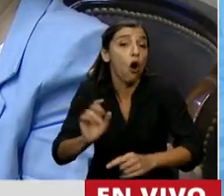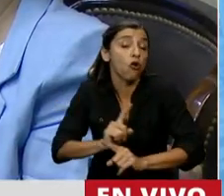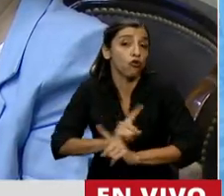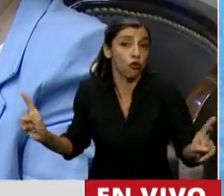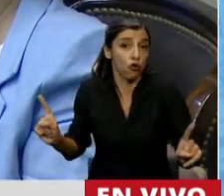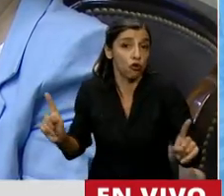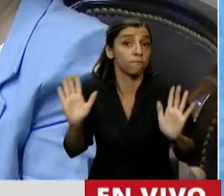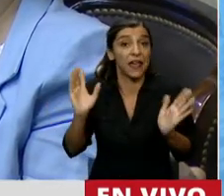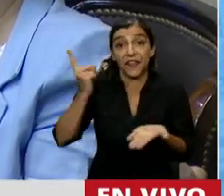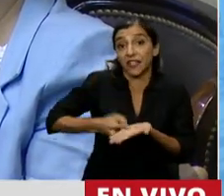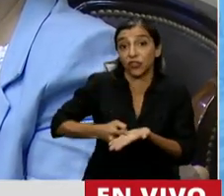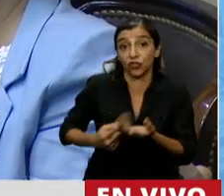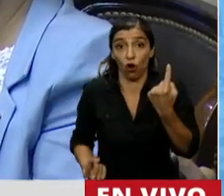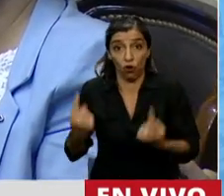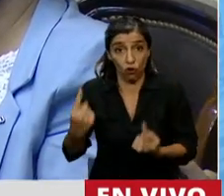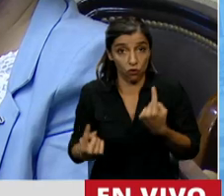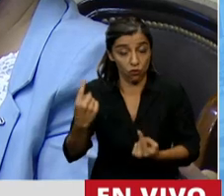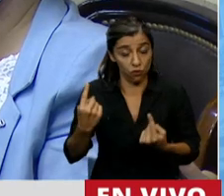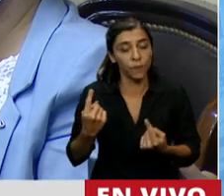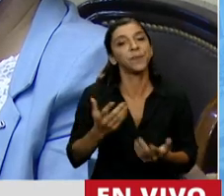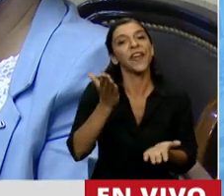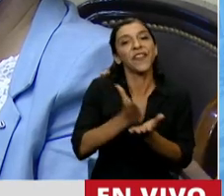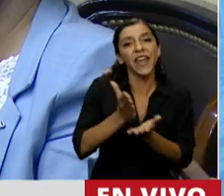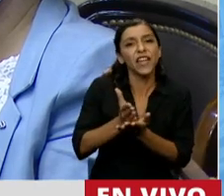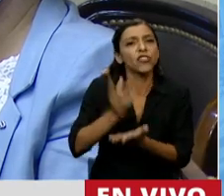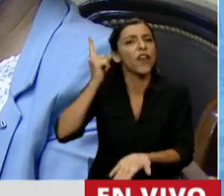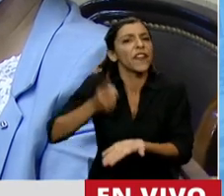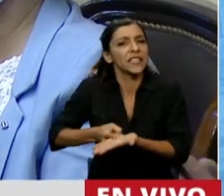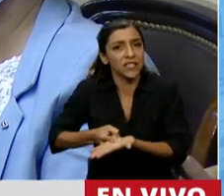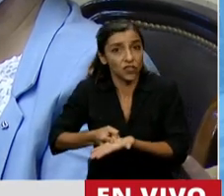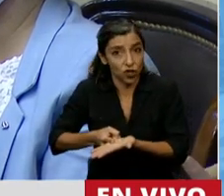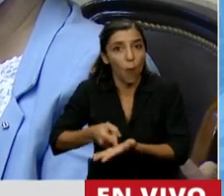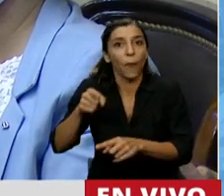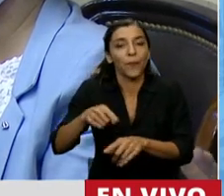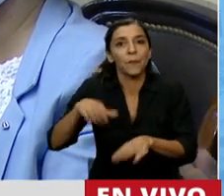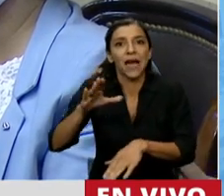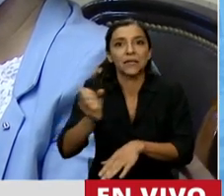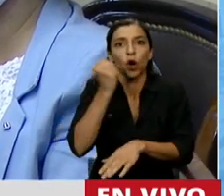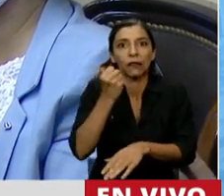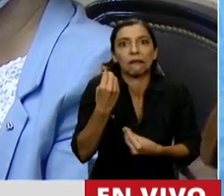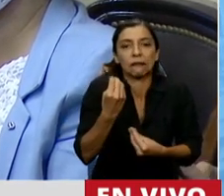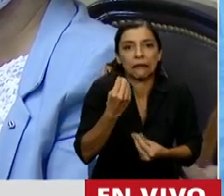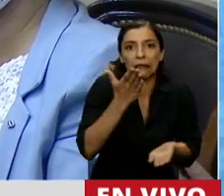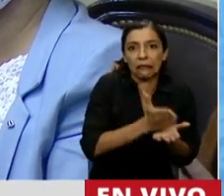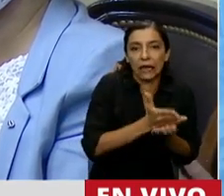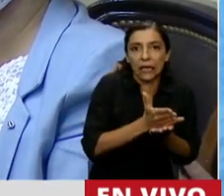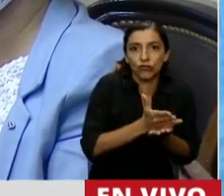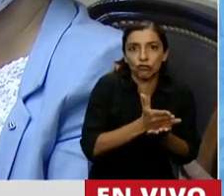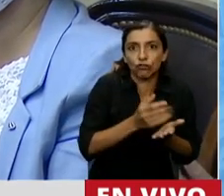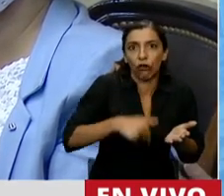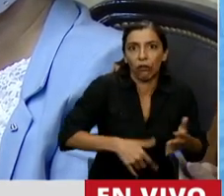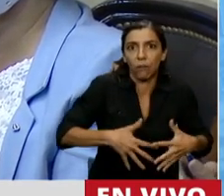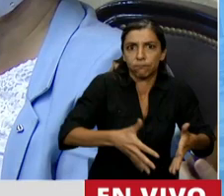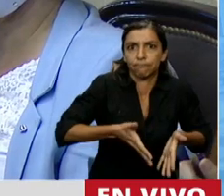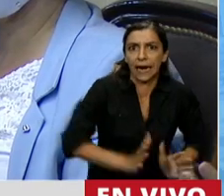el derecho a decidir sobre el derecho a nacer, que es lo que ha generado esta controversia y que